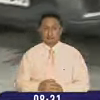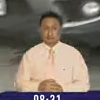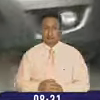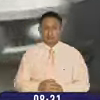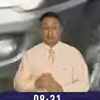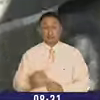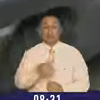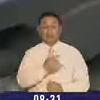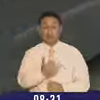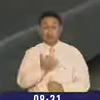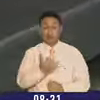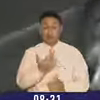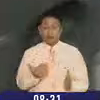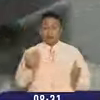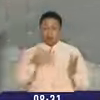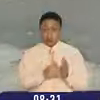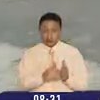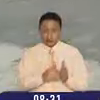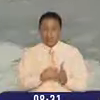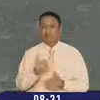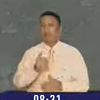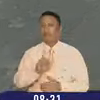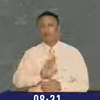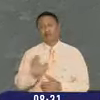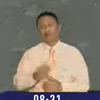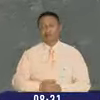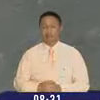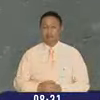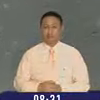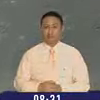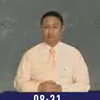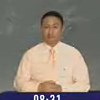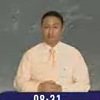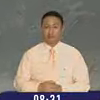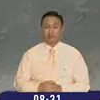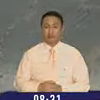ya no se registren más inconvenientes. Informó Priscila Cadena.